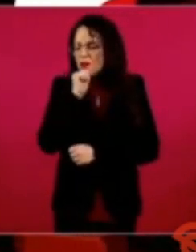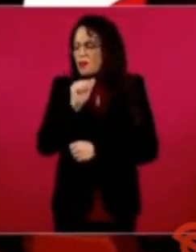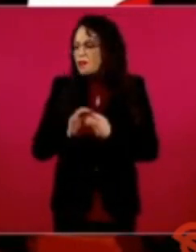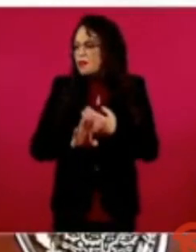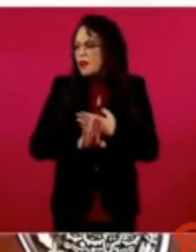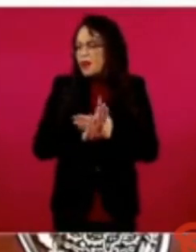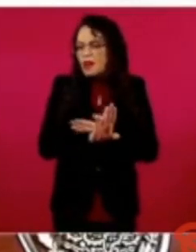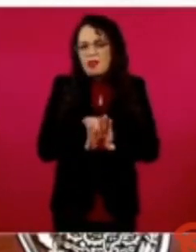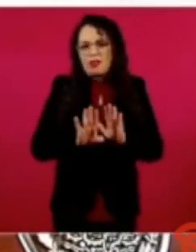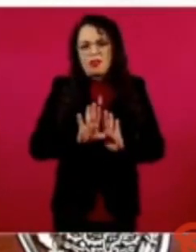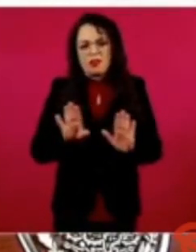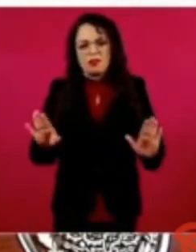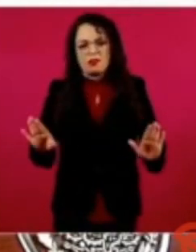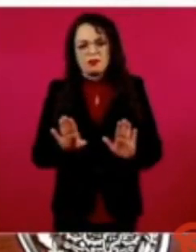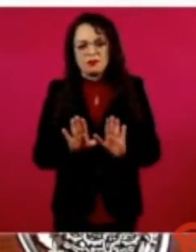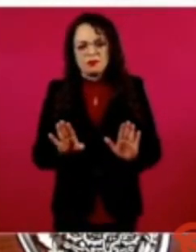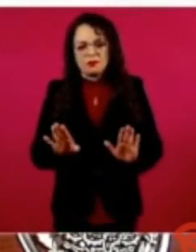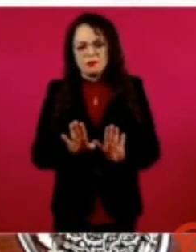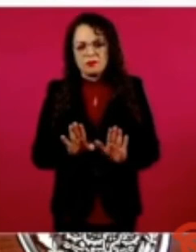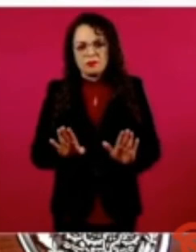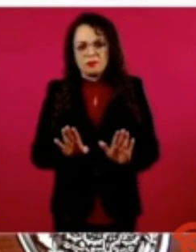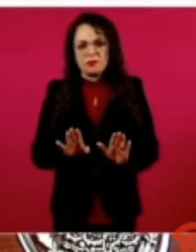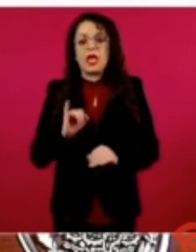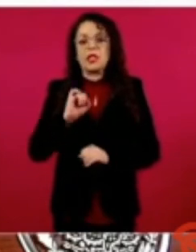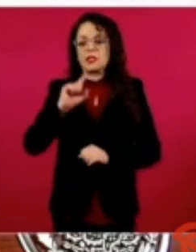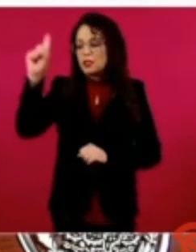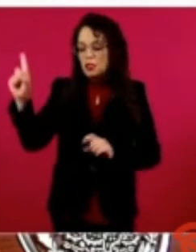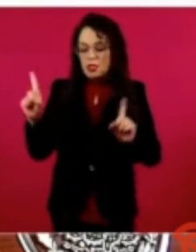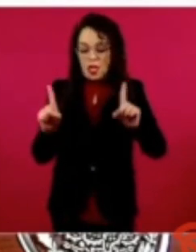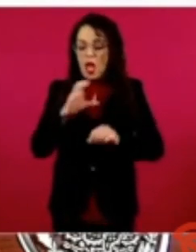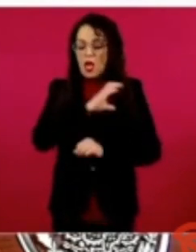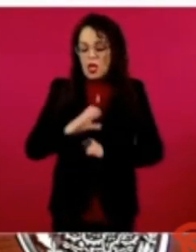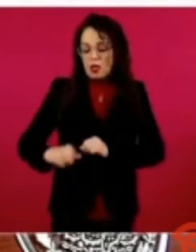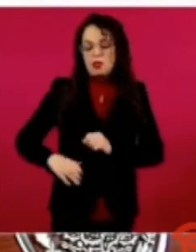adversarios, pero no enemigos. O sea,